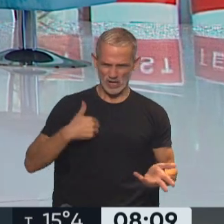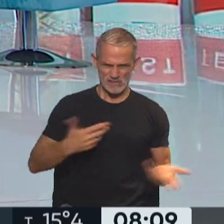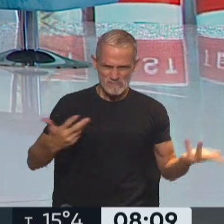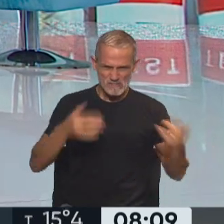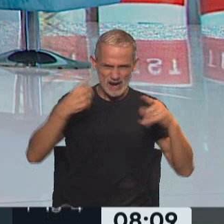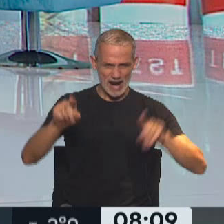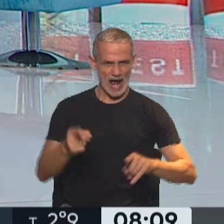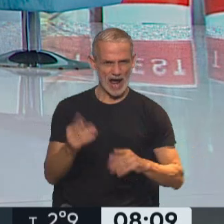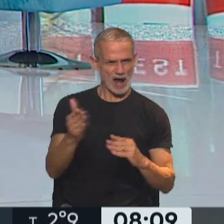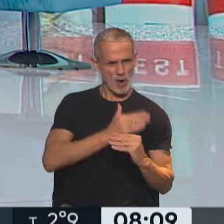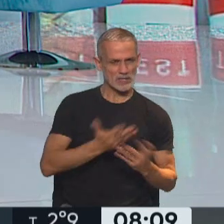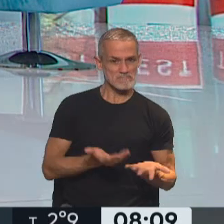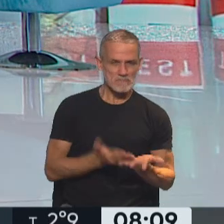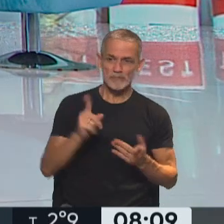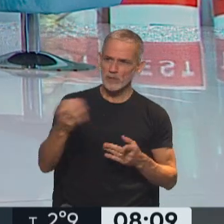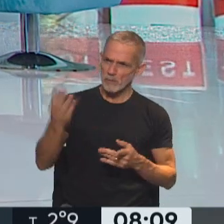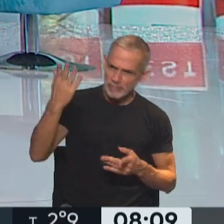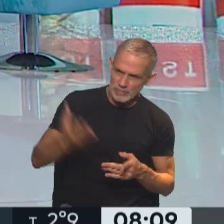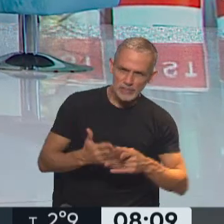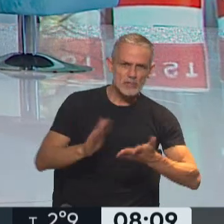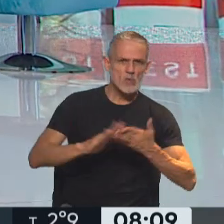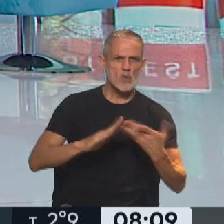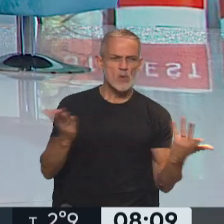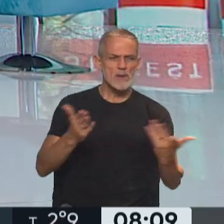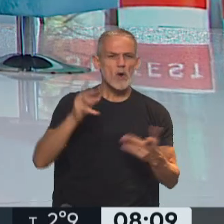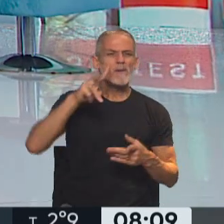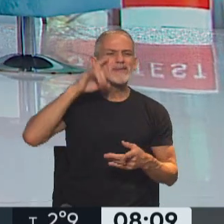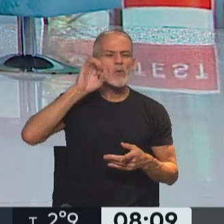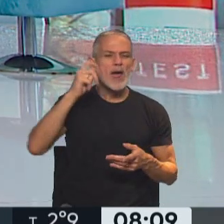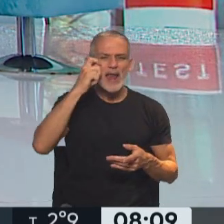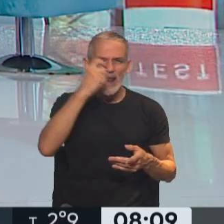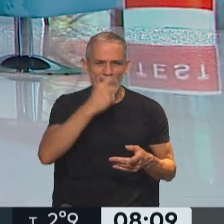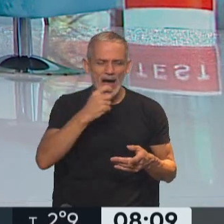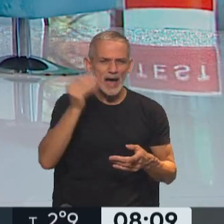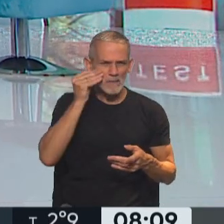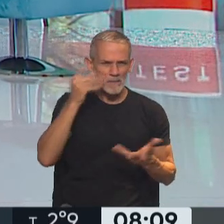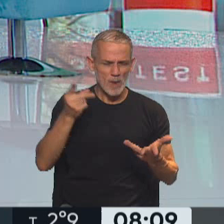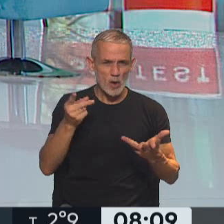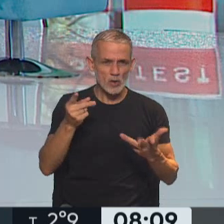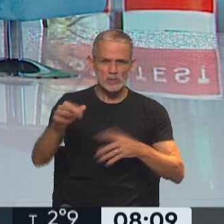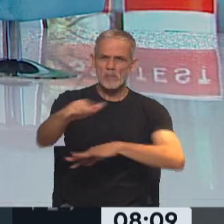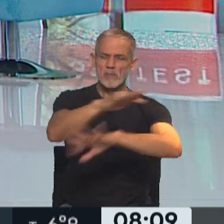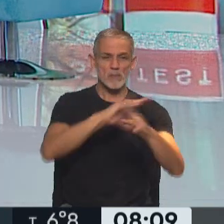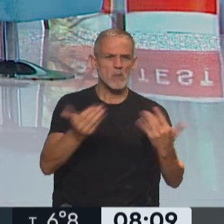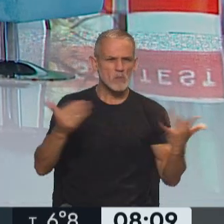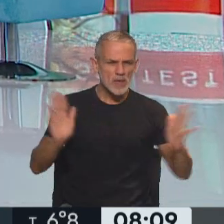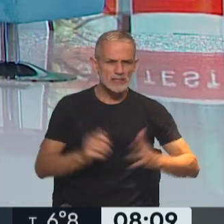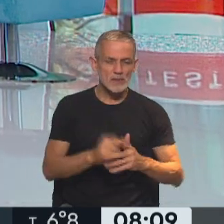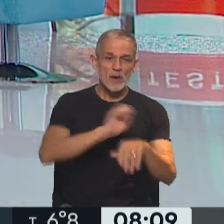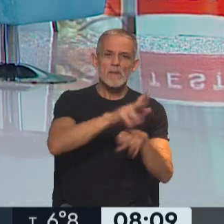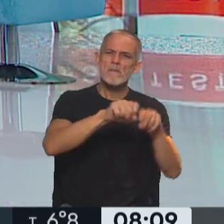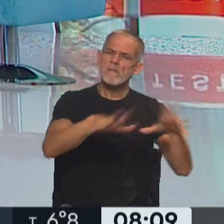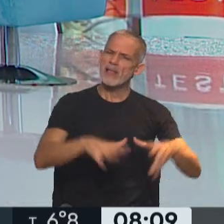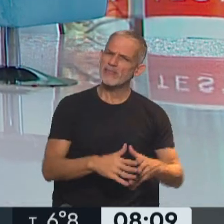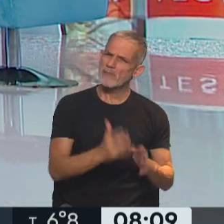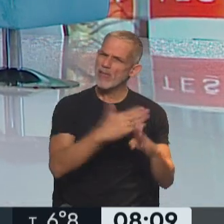el mundo. Y ahora la aparición de esta viruela símica, con aparentemente transmisión comunitaria. Todo esto después de la